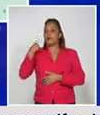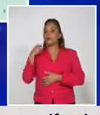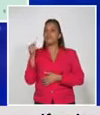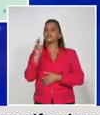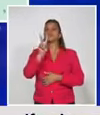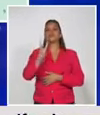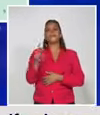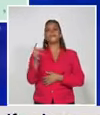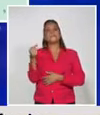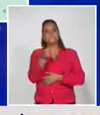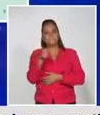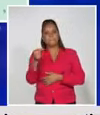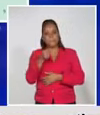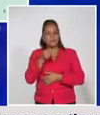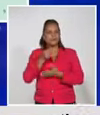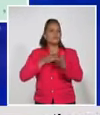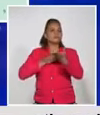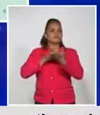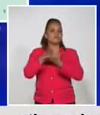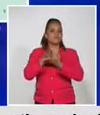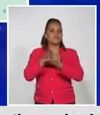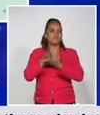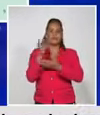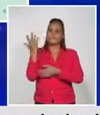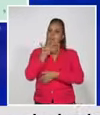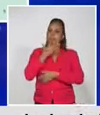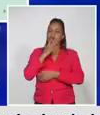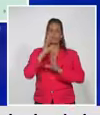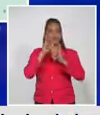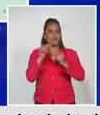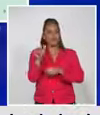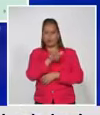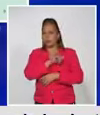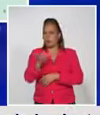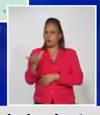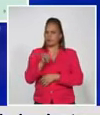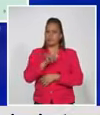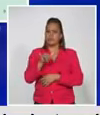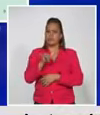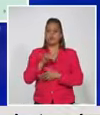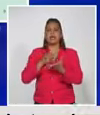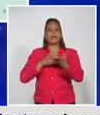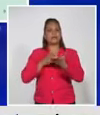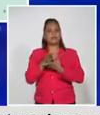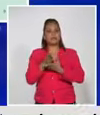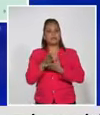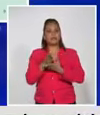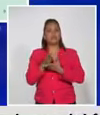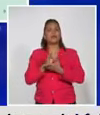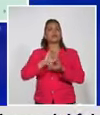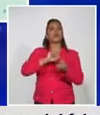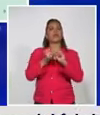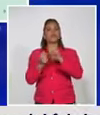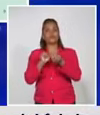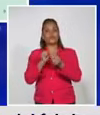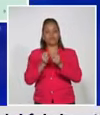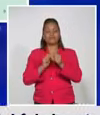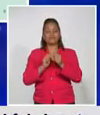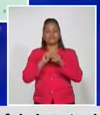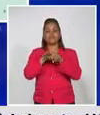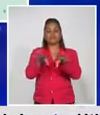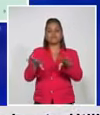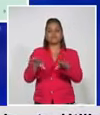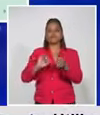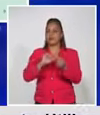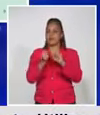se ha mantenido, igual cifra el día anterior, ha mantenido un control de la pandemia, a pesar